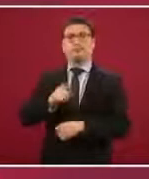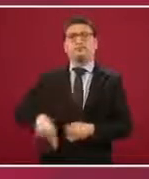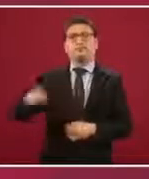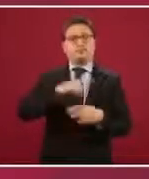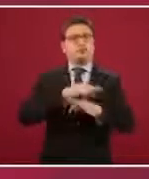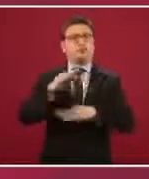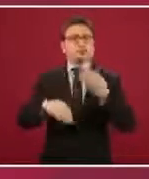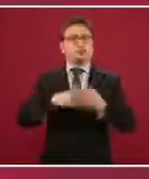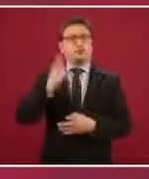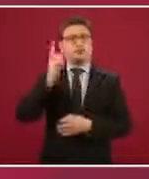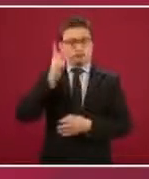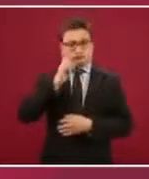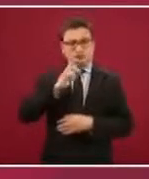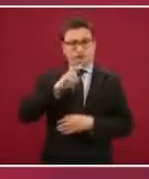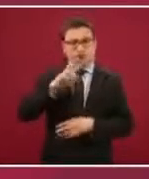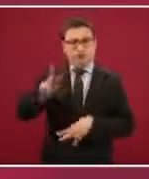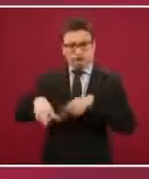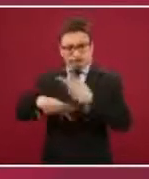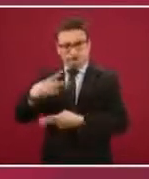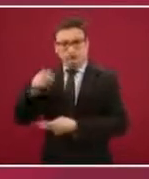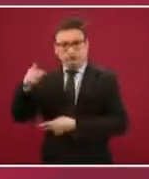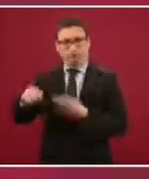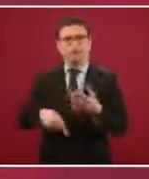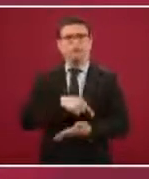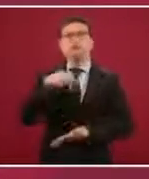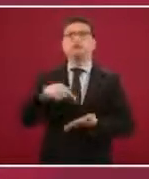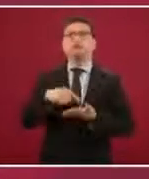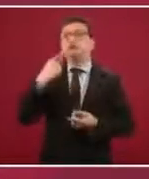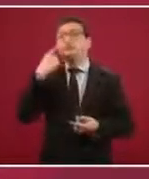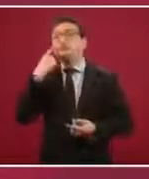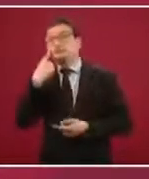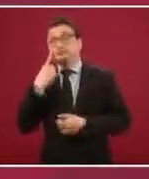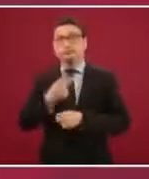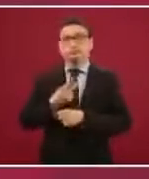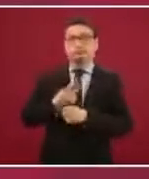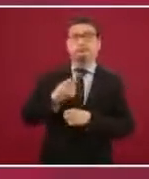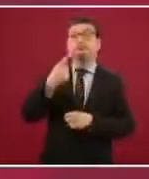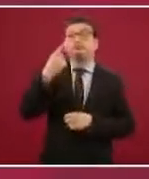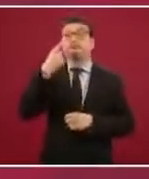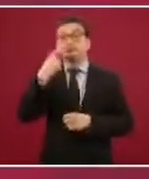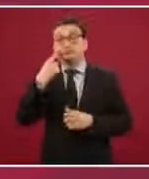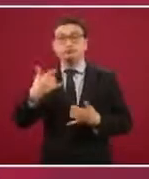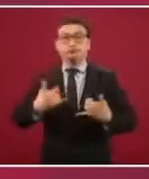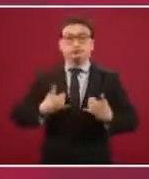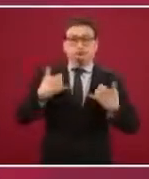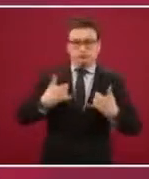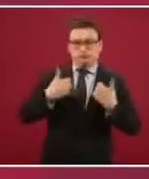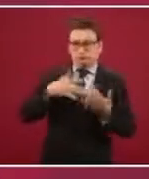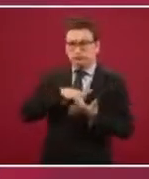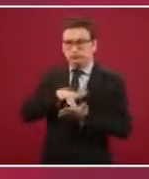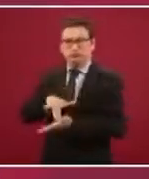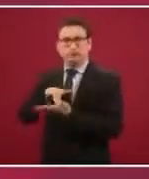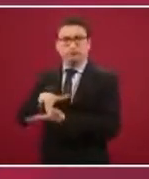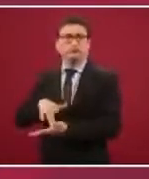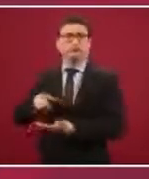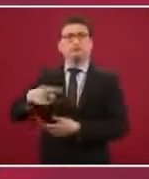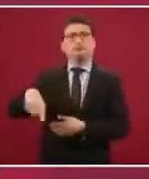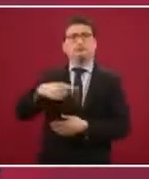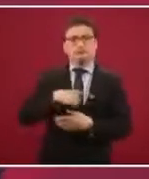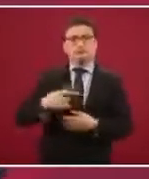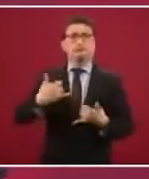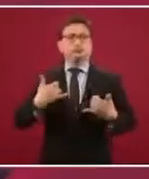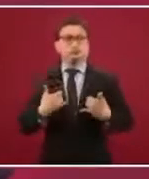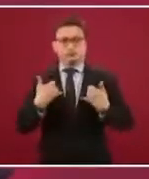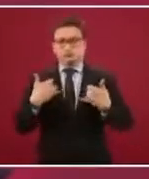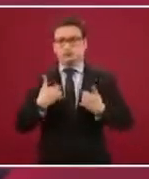ojalá puedan acudir al santo días de cuna vean la preparatoria vean los jóvenes que se les está apoyando jóvenes que ya no